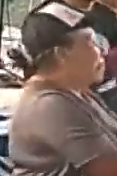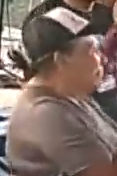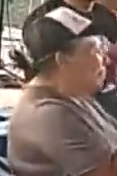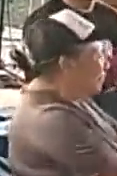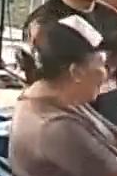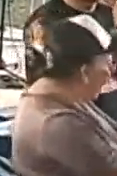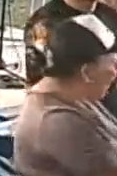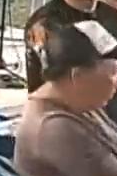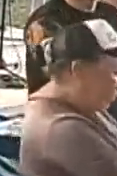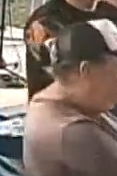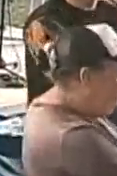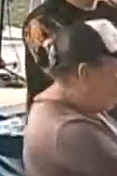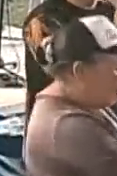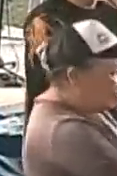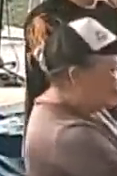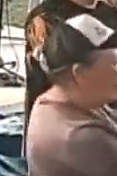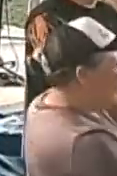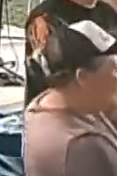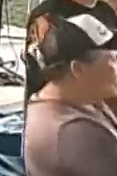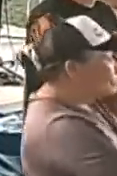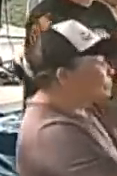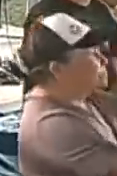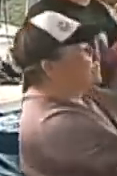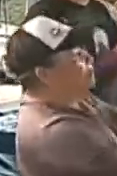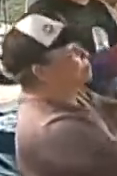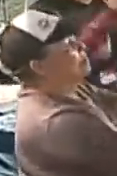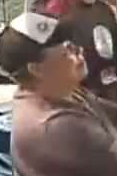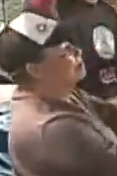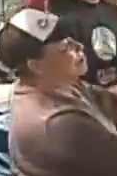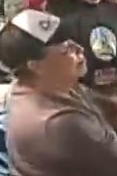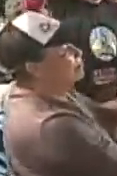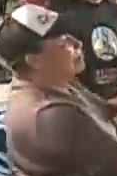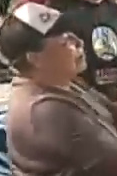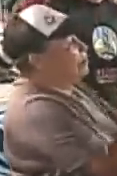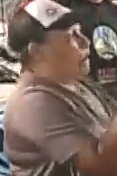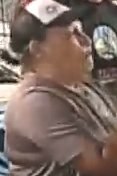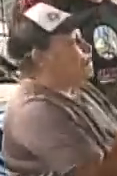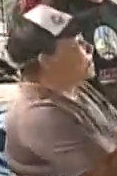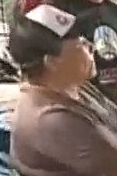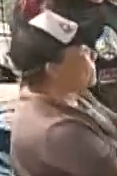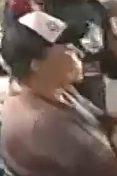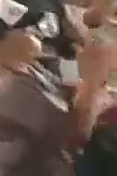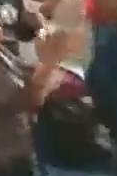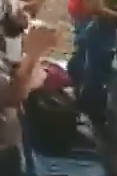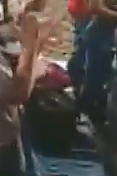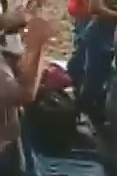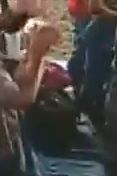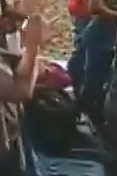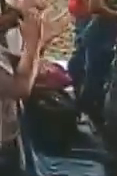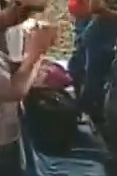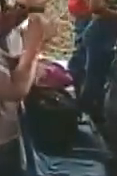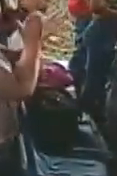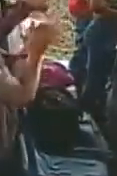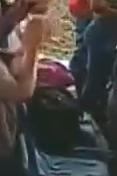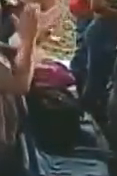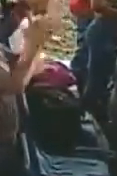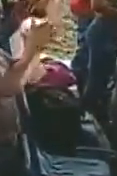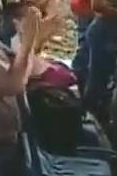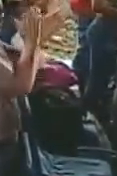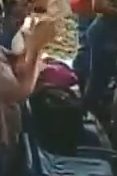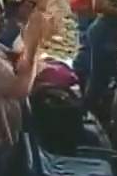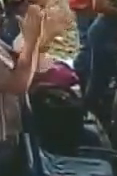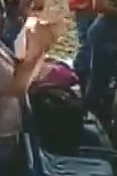queda por fuera. Ahí cuando escuchan sonar al bajo requinto y charraca, salen todos a bailar y se forma la